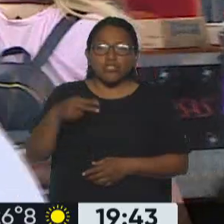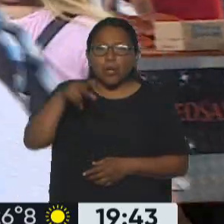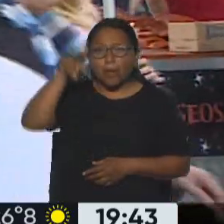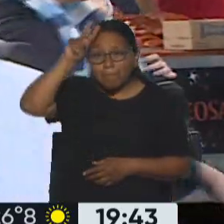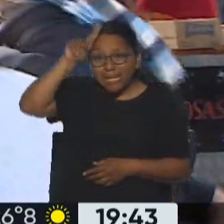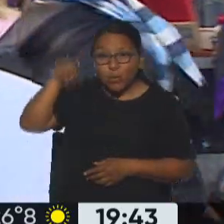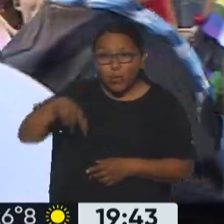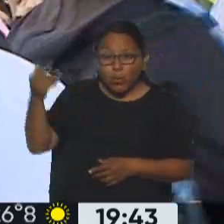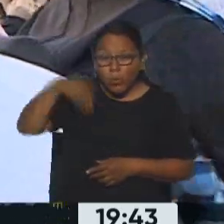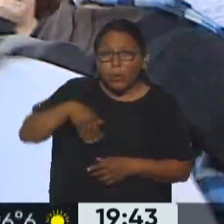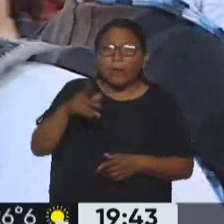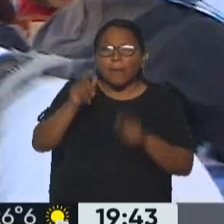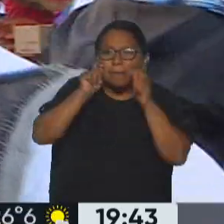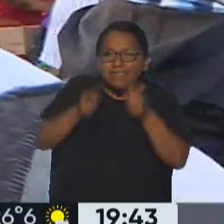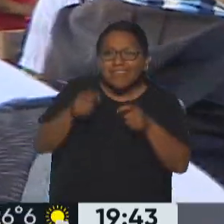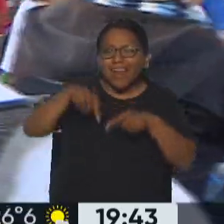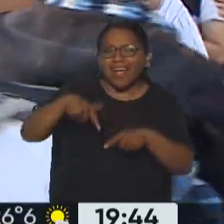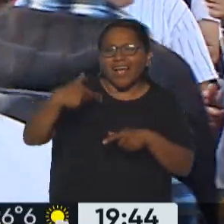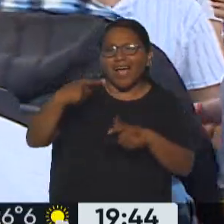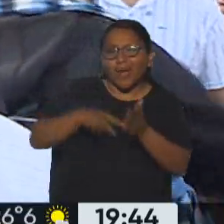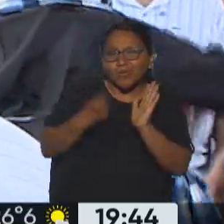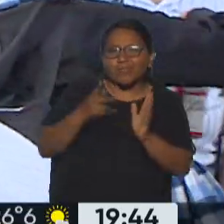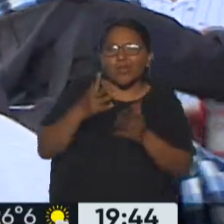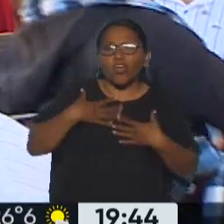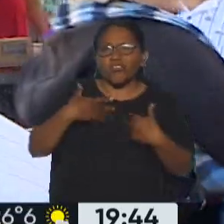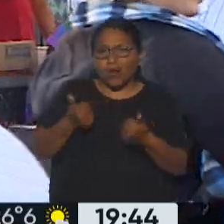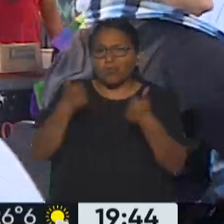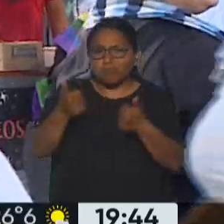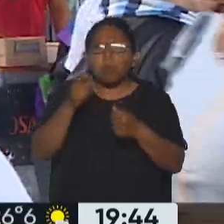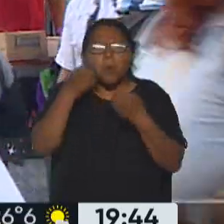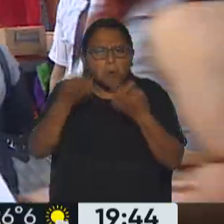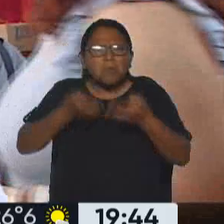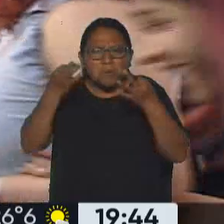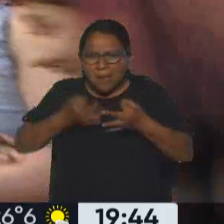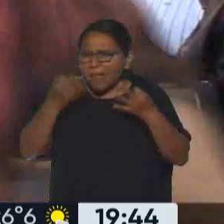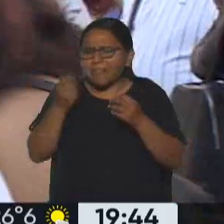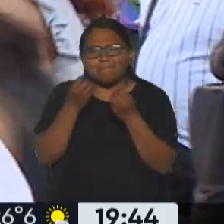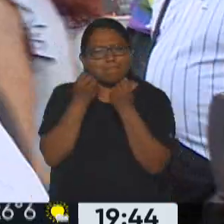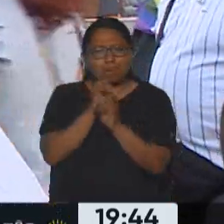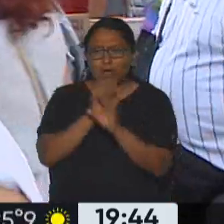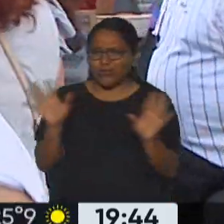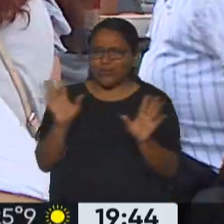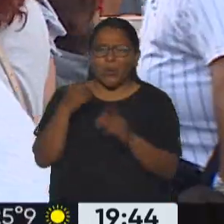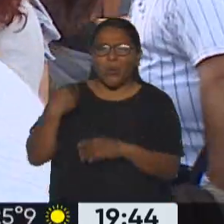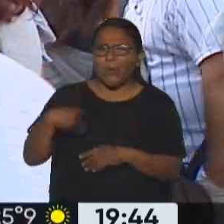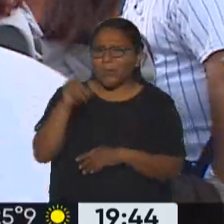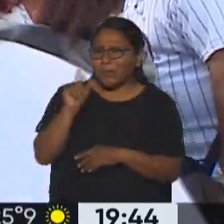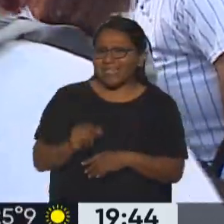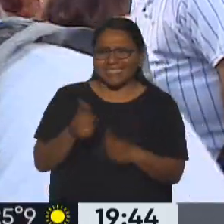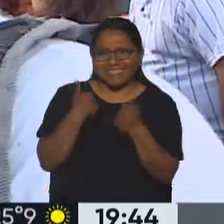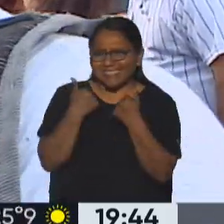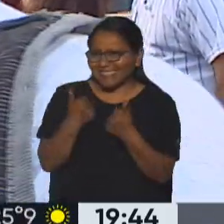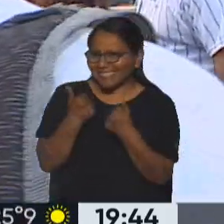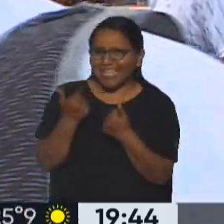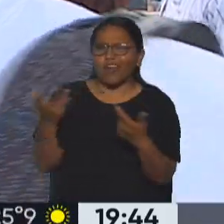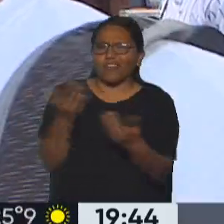nada, ¿viste? Visitando Buenos Aires, gracias a Dios, con salud y todo. Muy bien, espectacular. Un país que